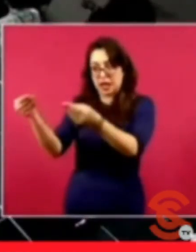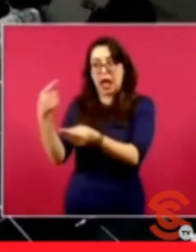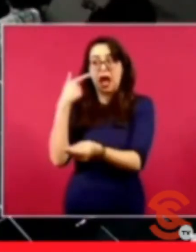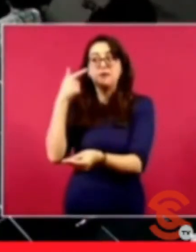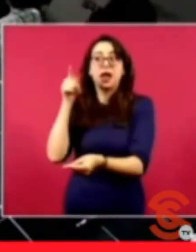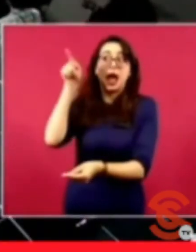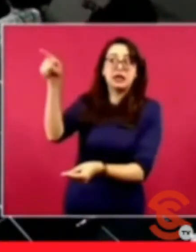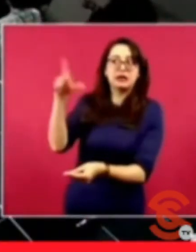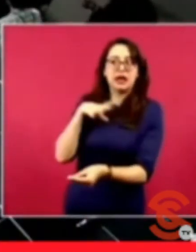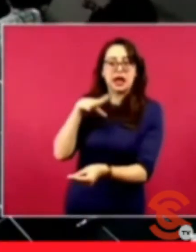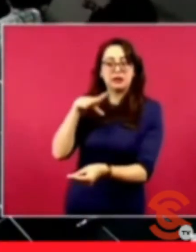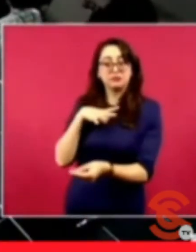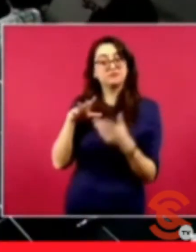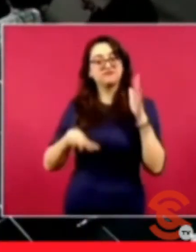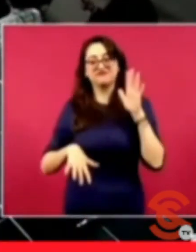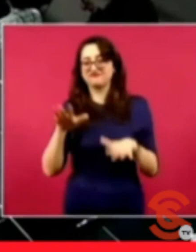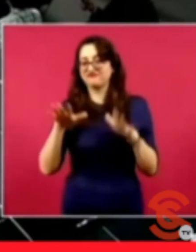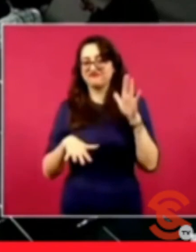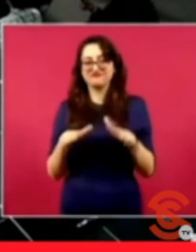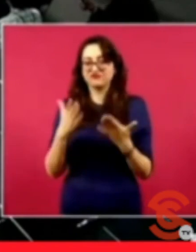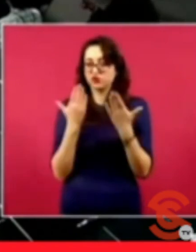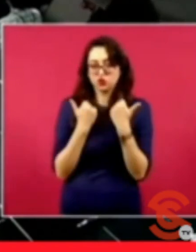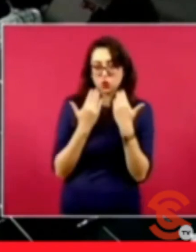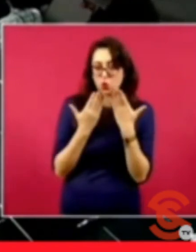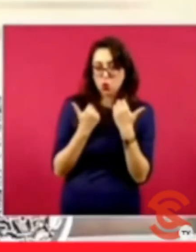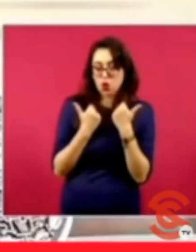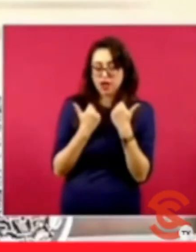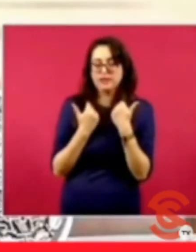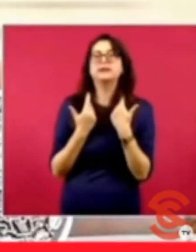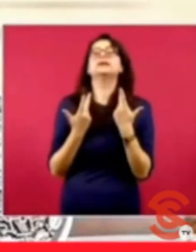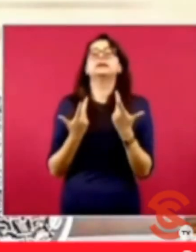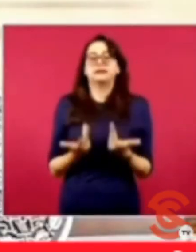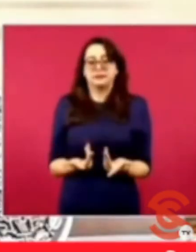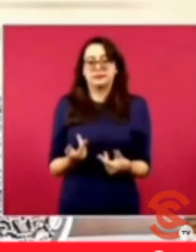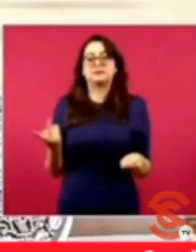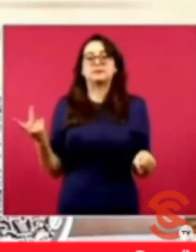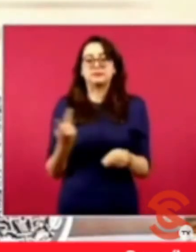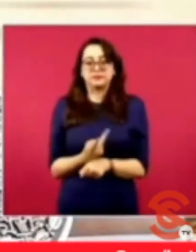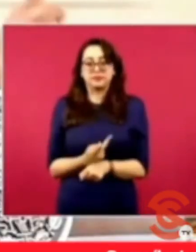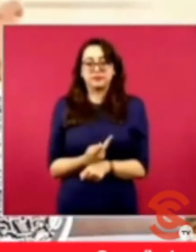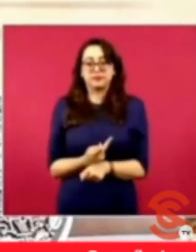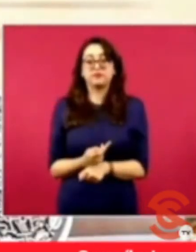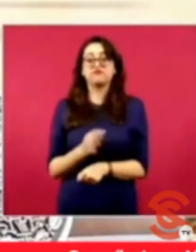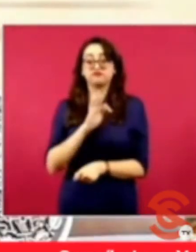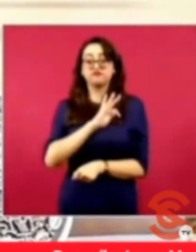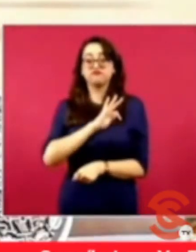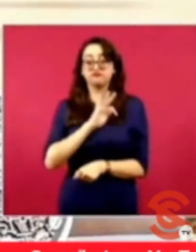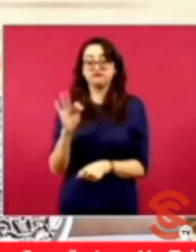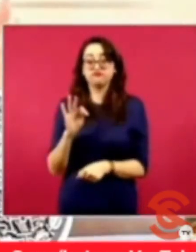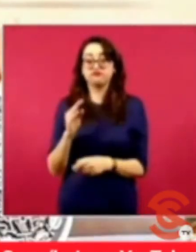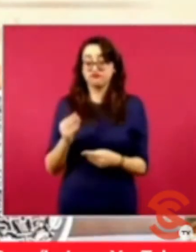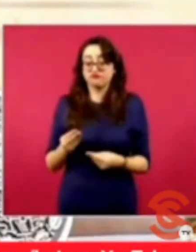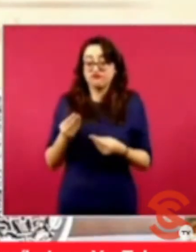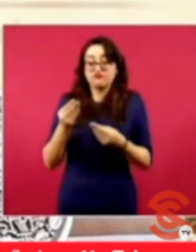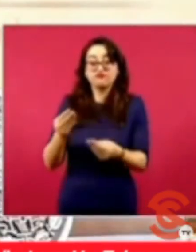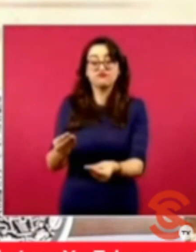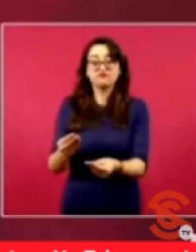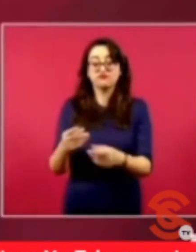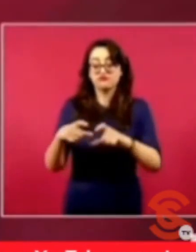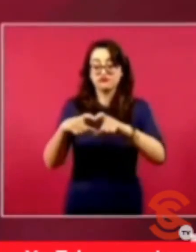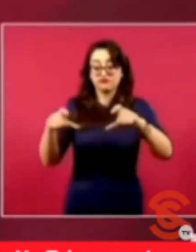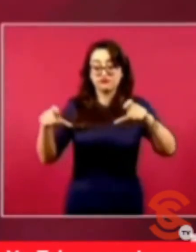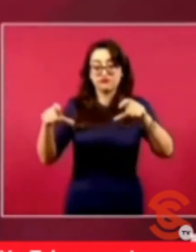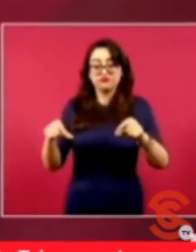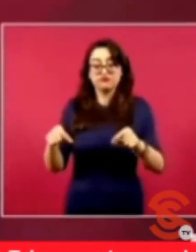ocurre, hay muchos casos en donde incluso el surtimiento de la receta puede ser a partir de un vale para que se surte en farmacia cuando